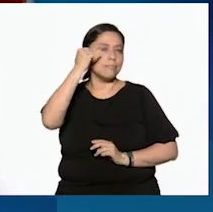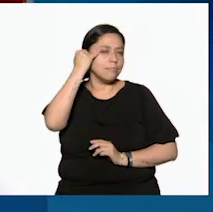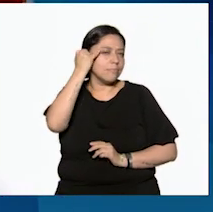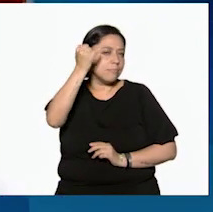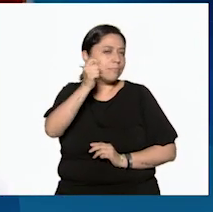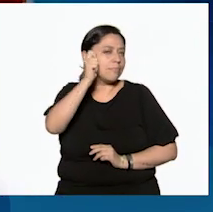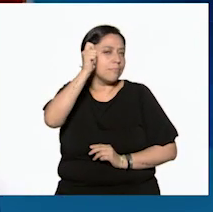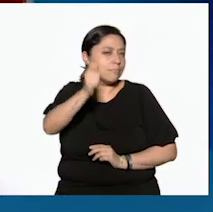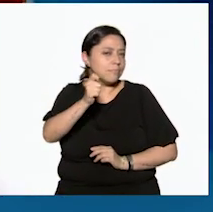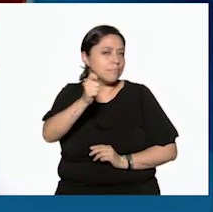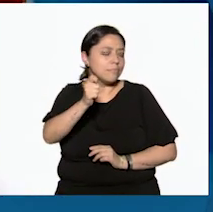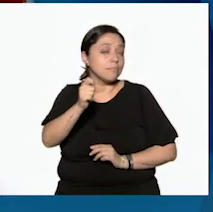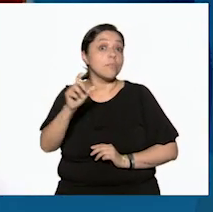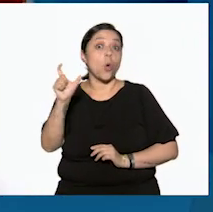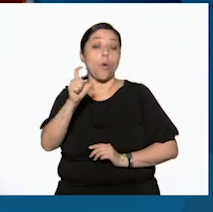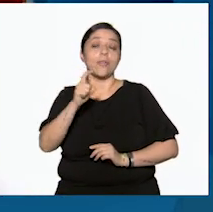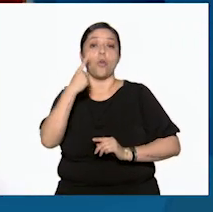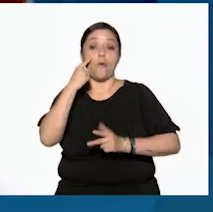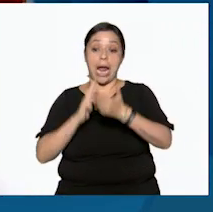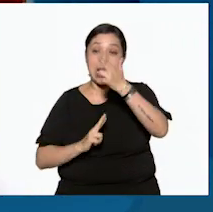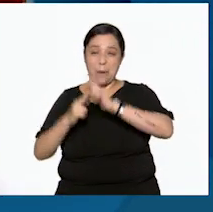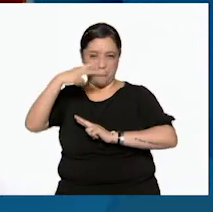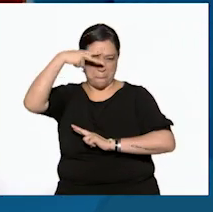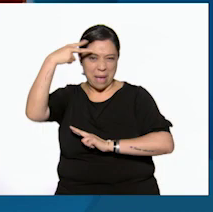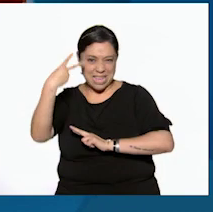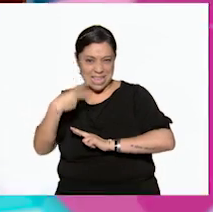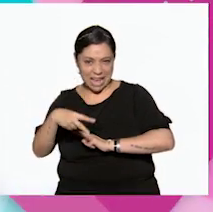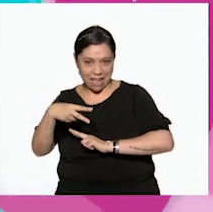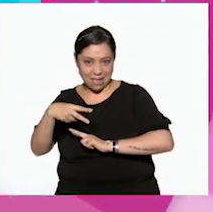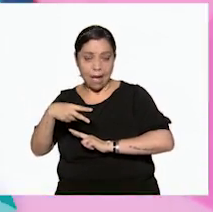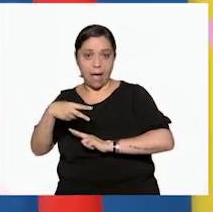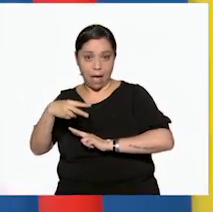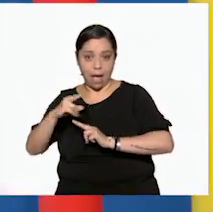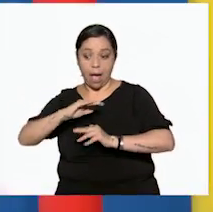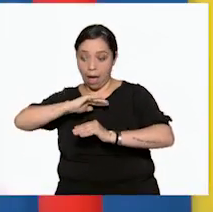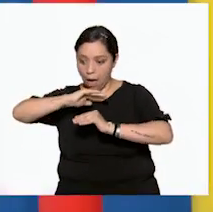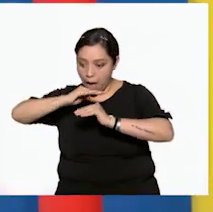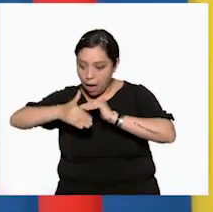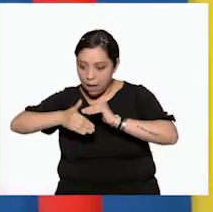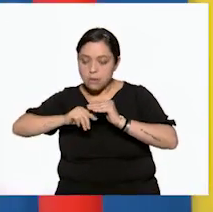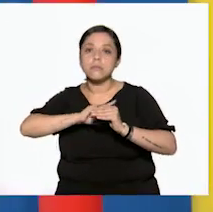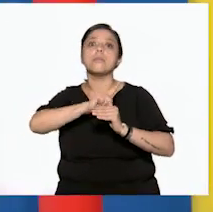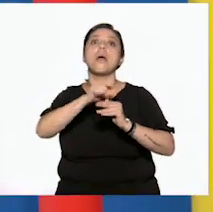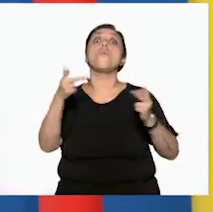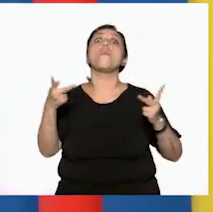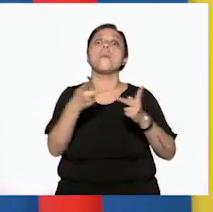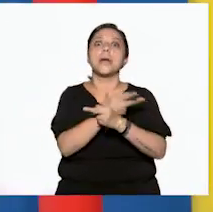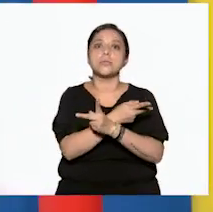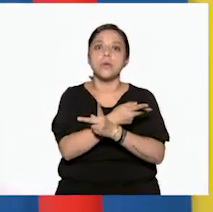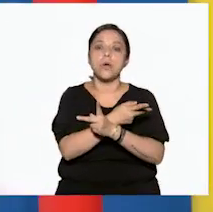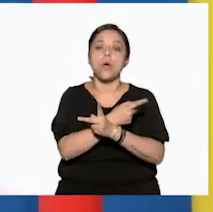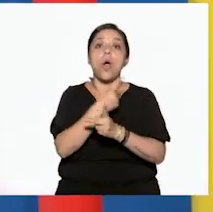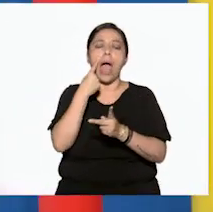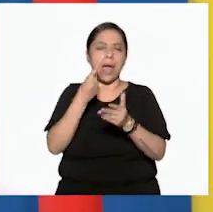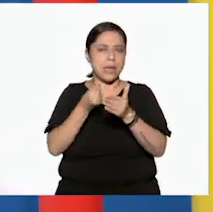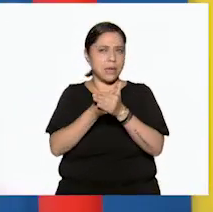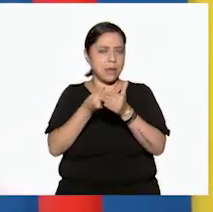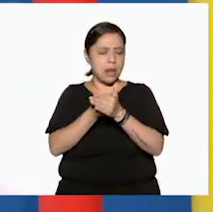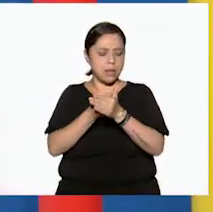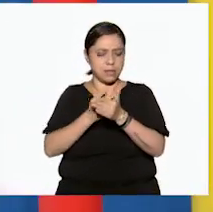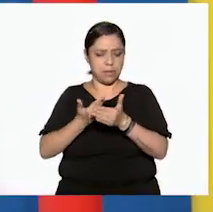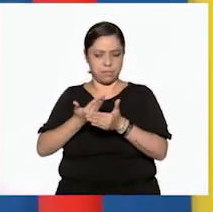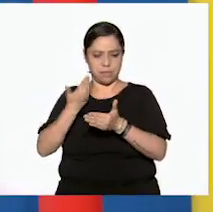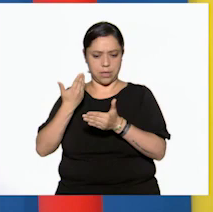qué sucedió después de la Revolución Mexicana? Pues, por lo que vimos la clase pasada, supongo que comenzó un proceso de